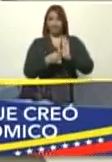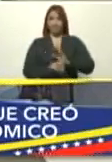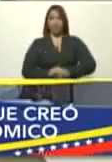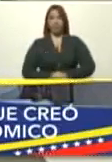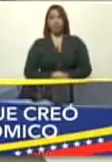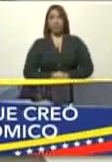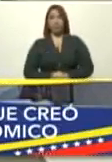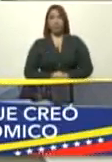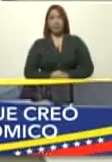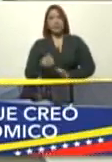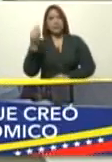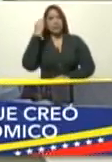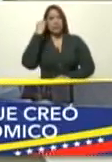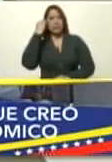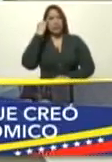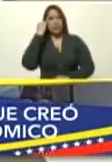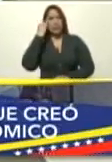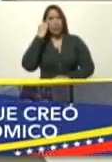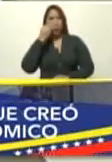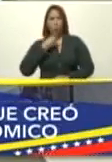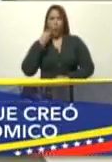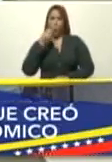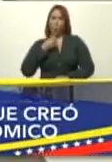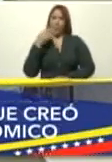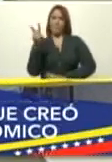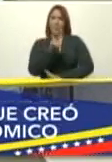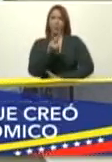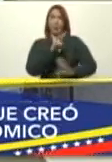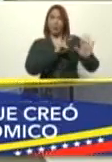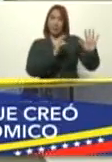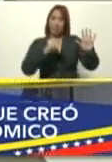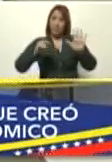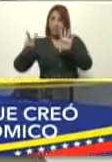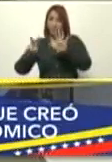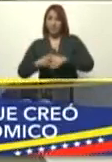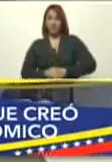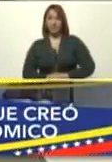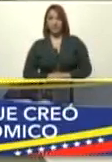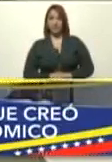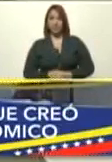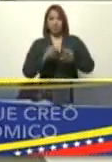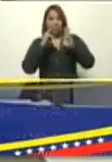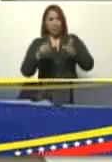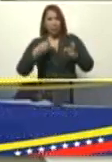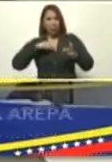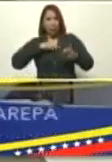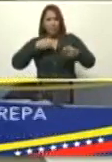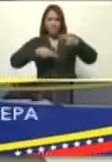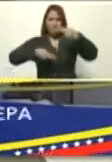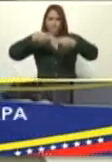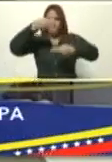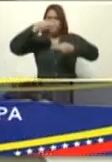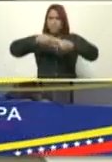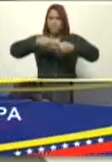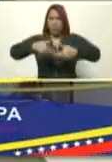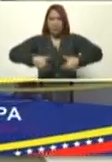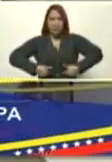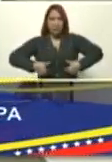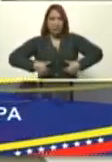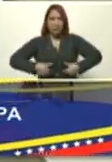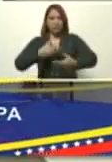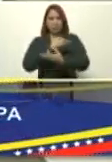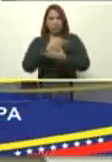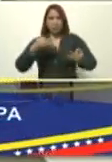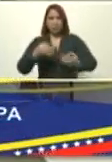de las mentes lúcidas de Venezuela. 7+7, método que fuimos construyendo. Exitoso.